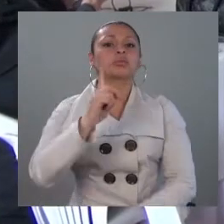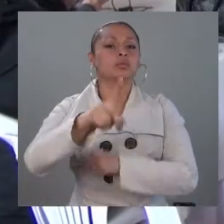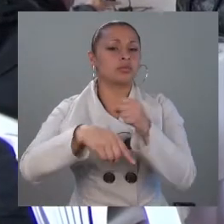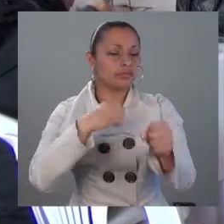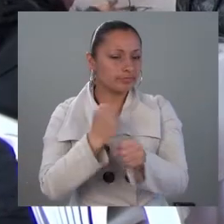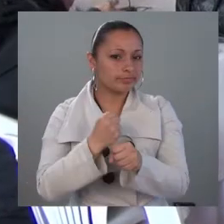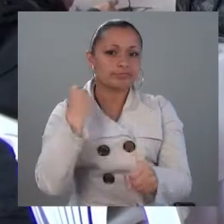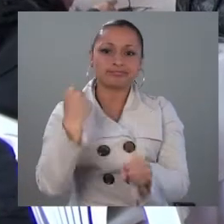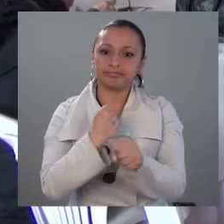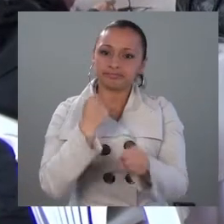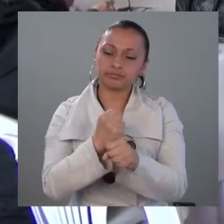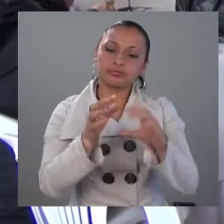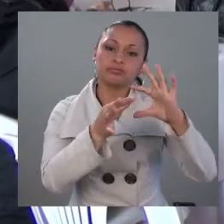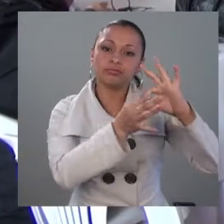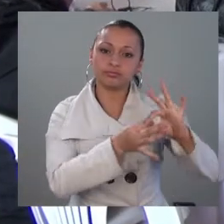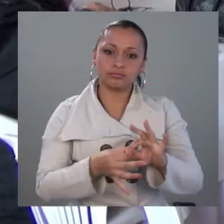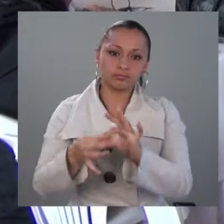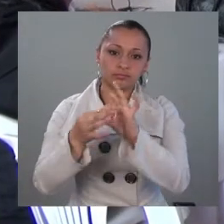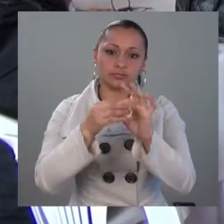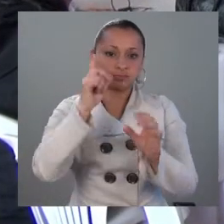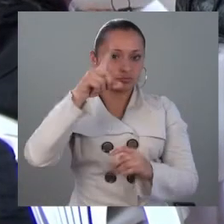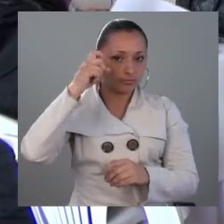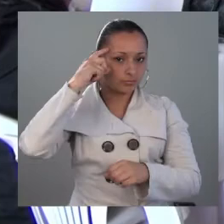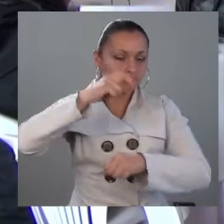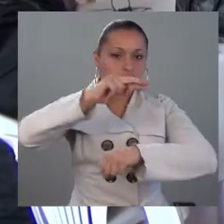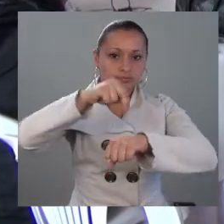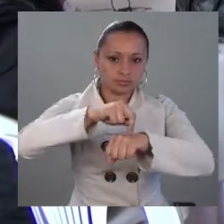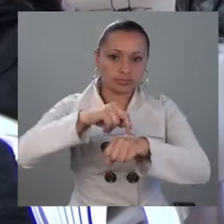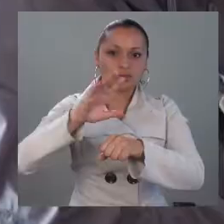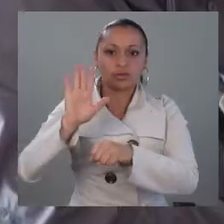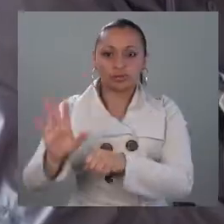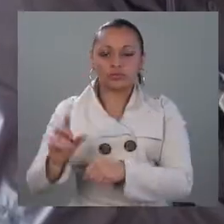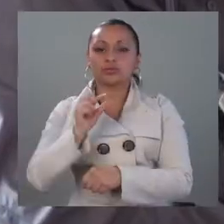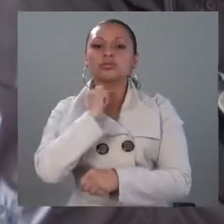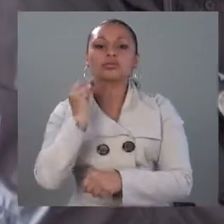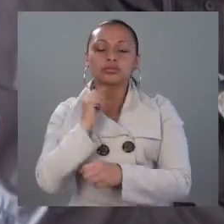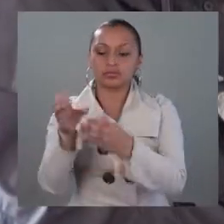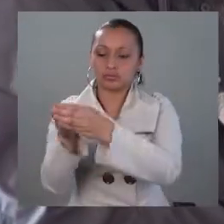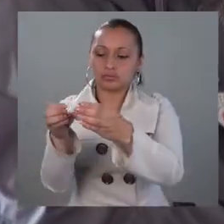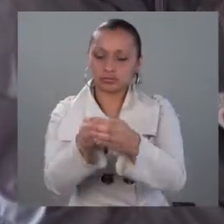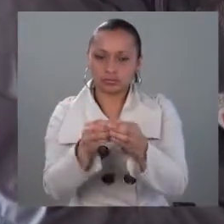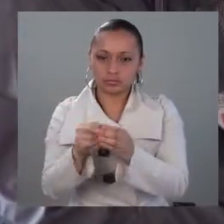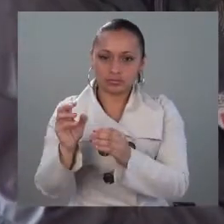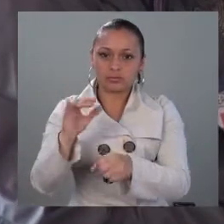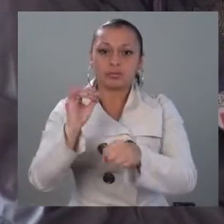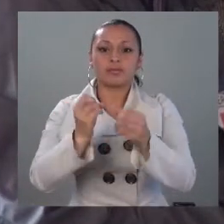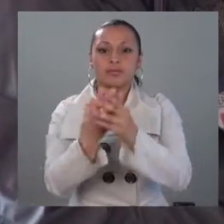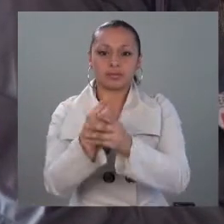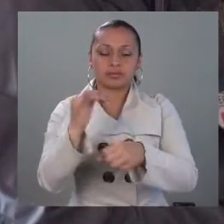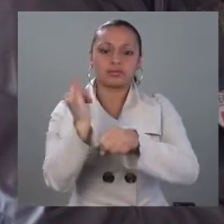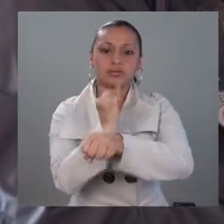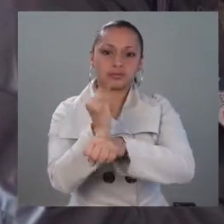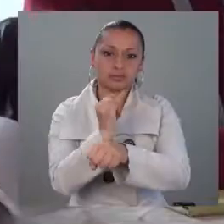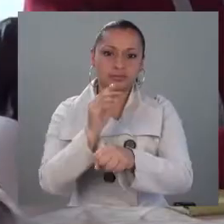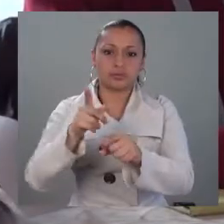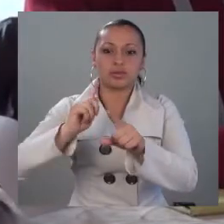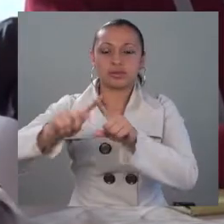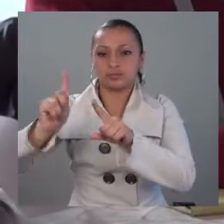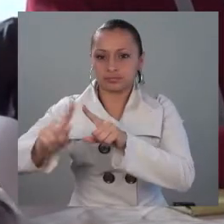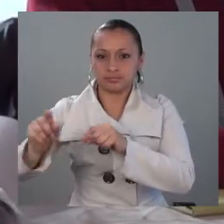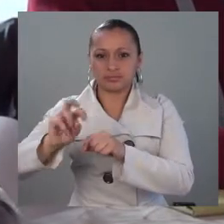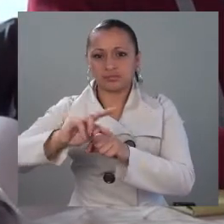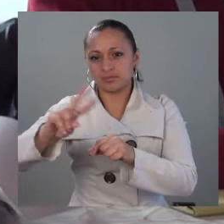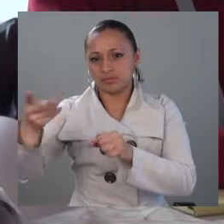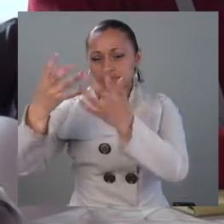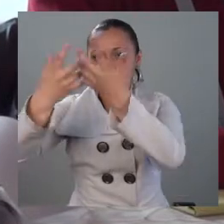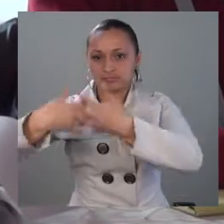Después de un año de trabajo articulado entre la Gobernación de Nariño, las diócesis de Tumaco, Pasto e Ipiales, con el acompañamiento del PNUD